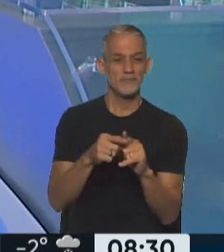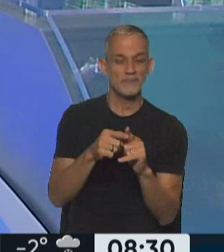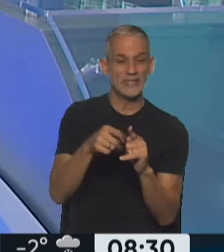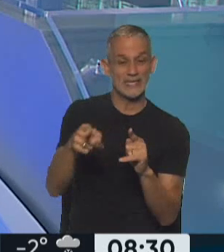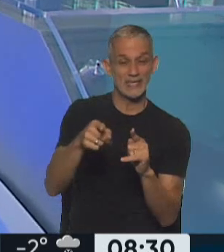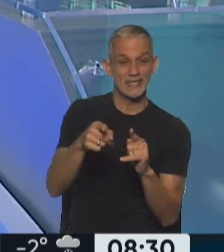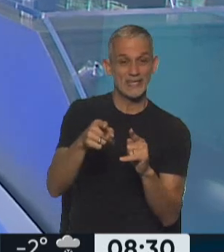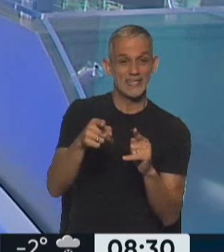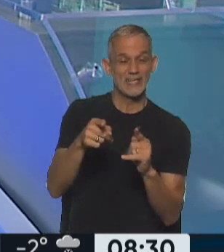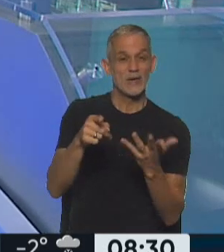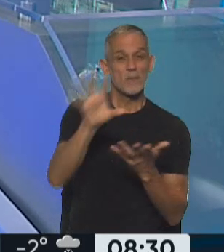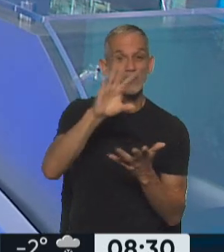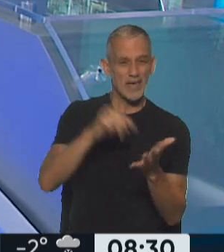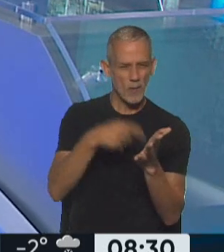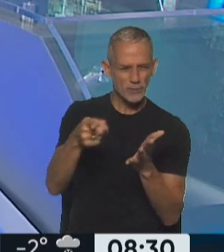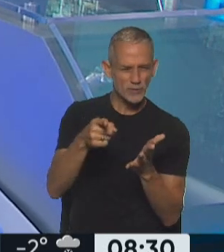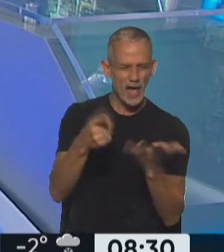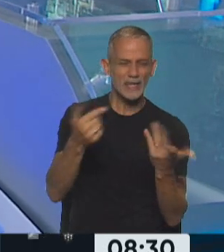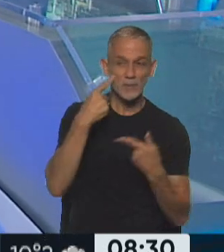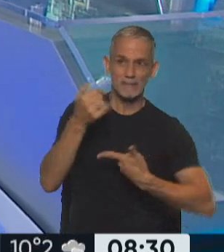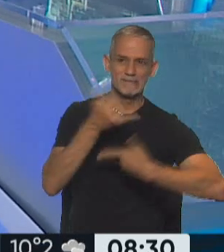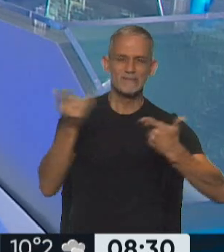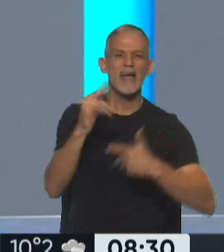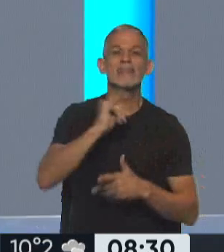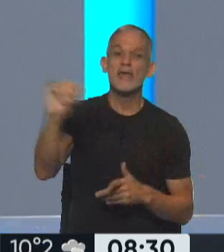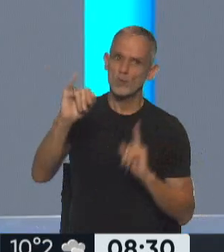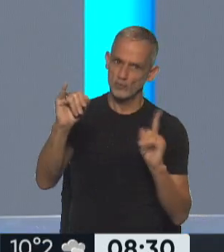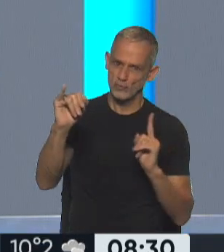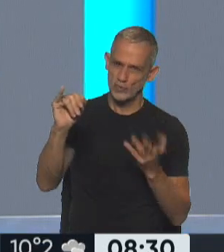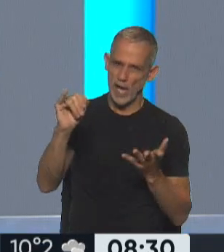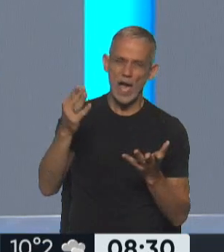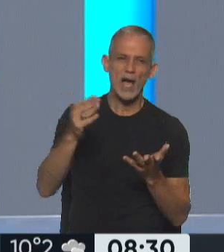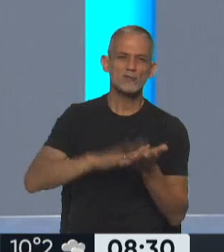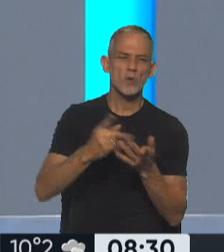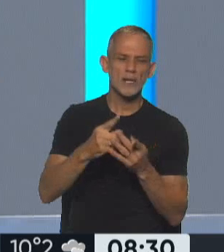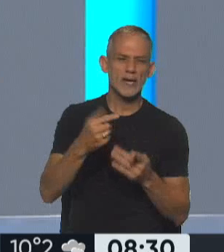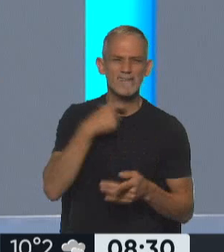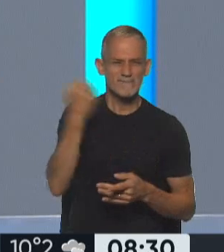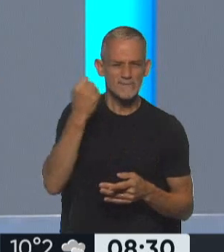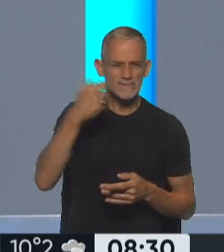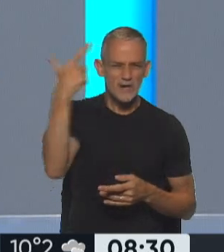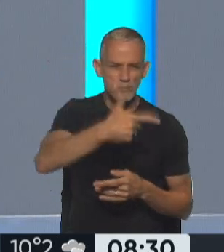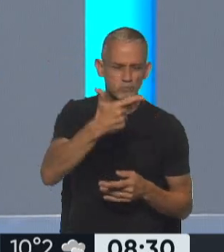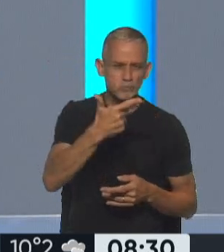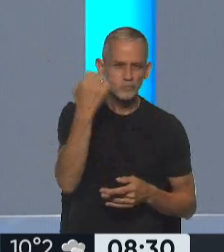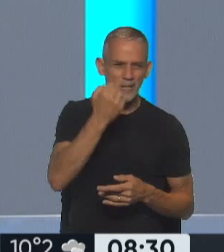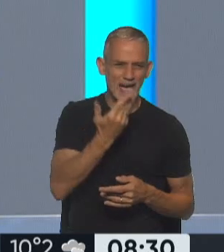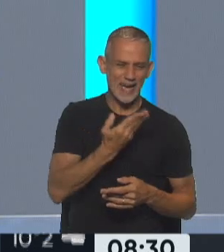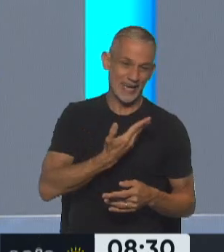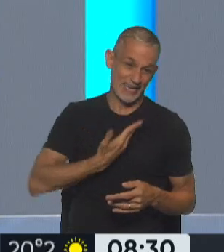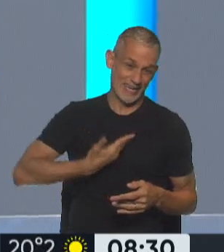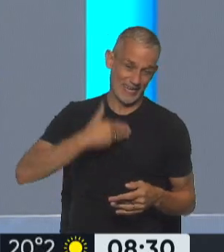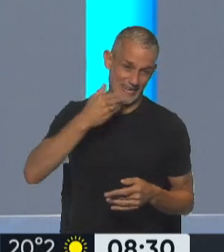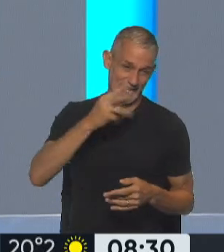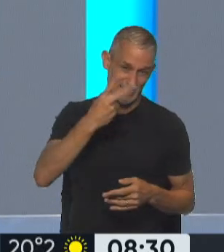después de bueno que se conocieran esta denuncia muy concreta a propósito del intento de asesinato a la vicepresidenta y que previo a